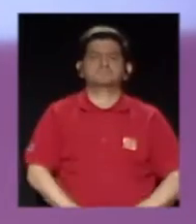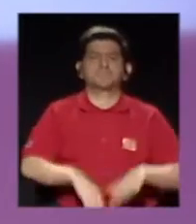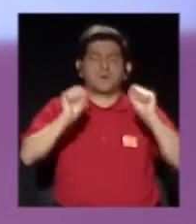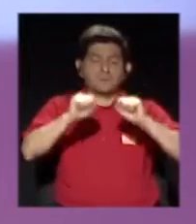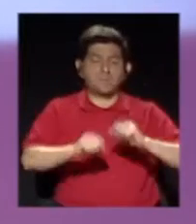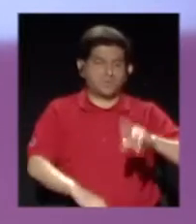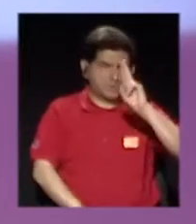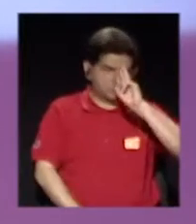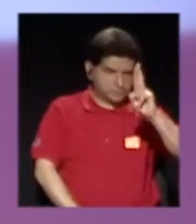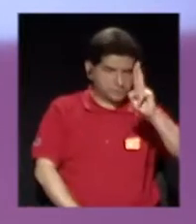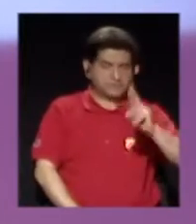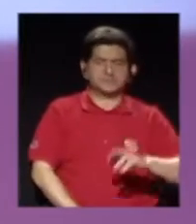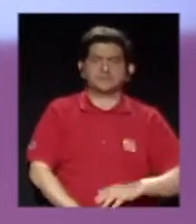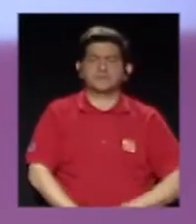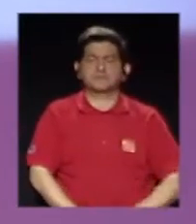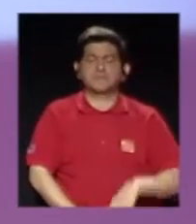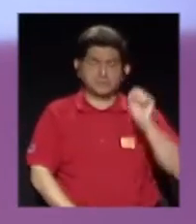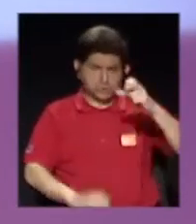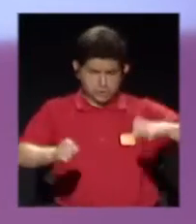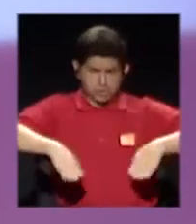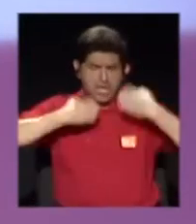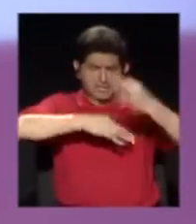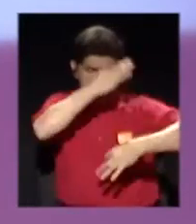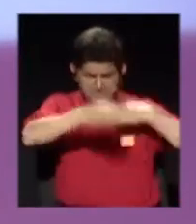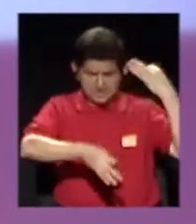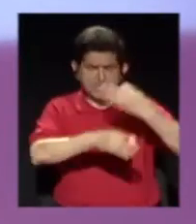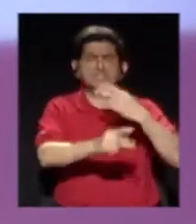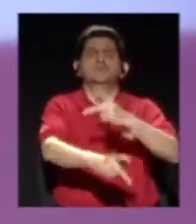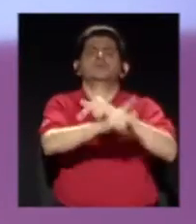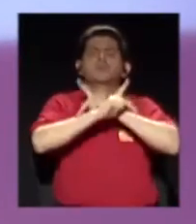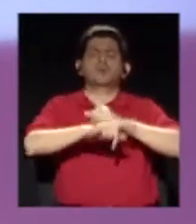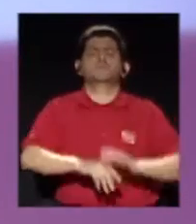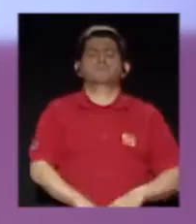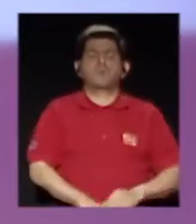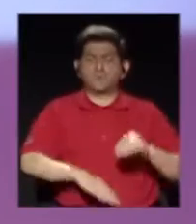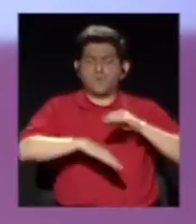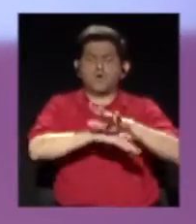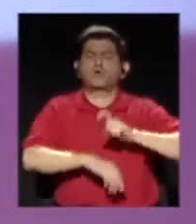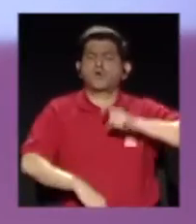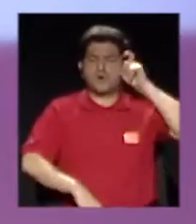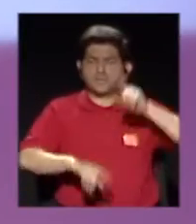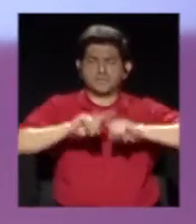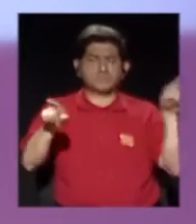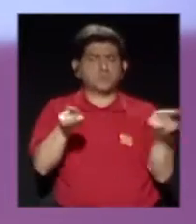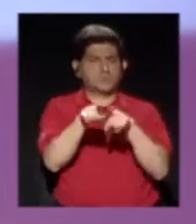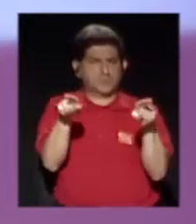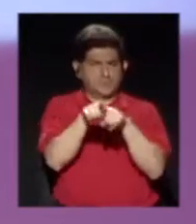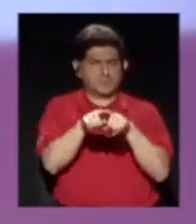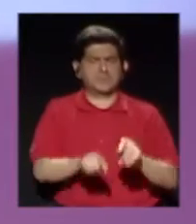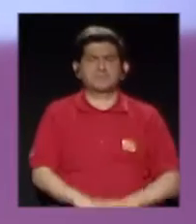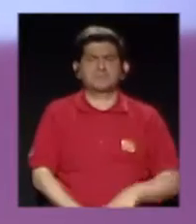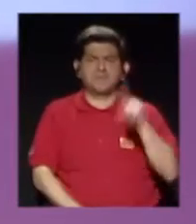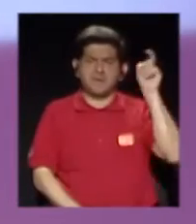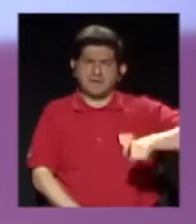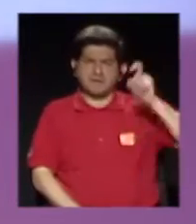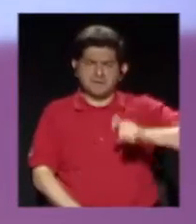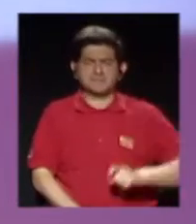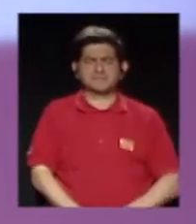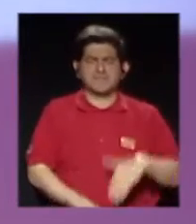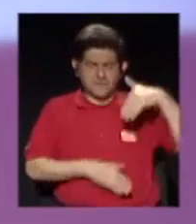reconocer de que existe este tipo de refugio por orientación sexual pero además de que hay que poder